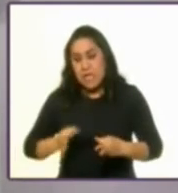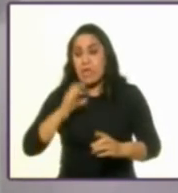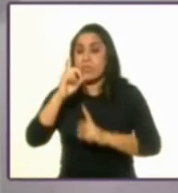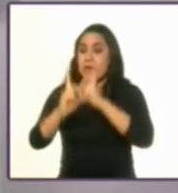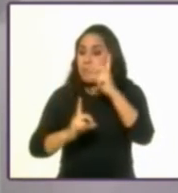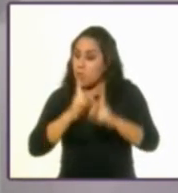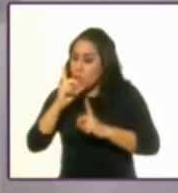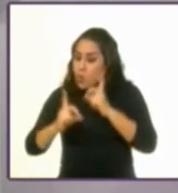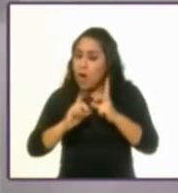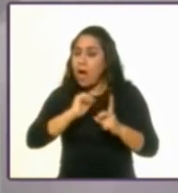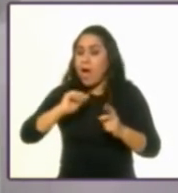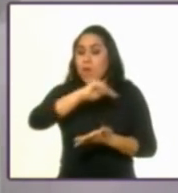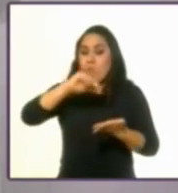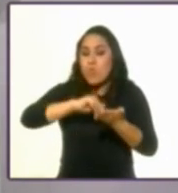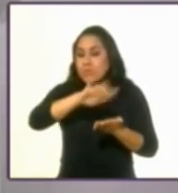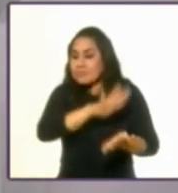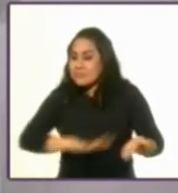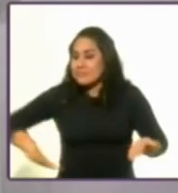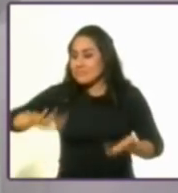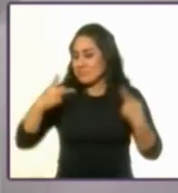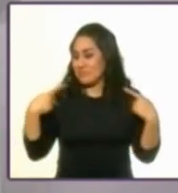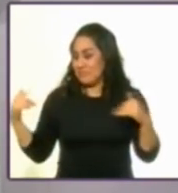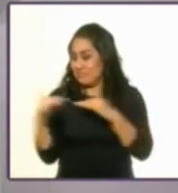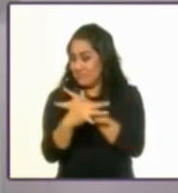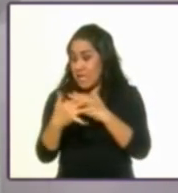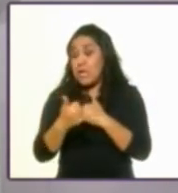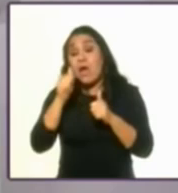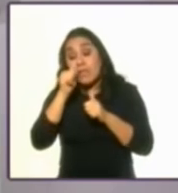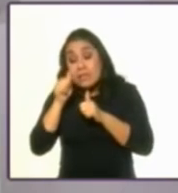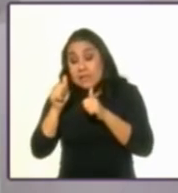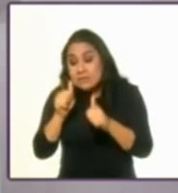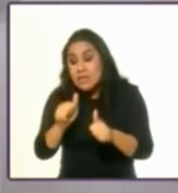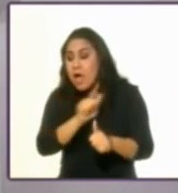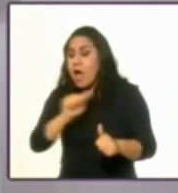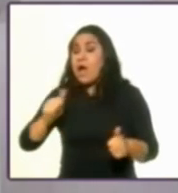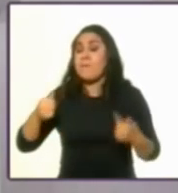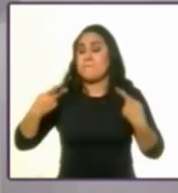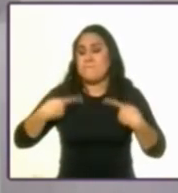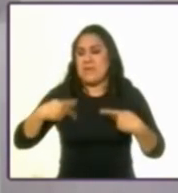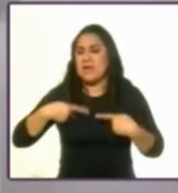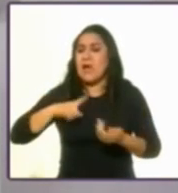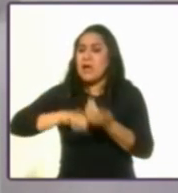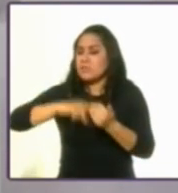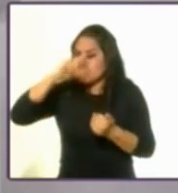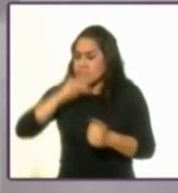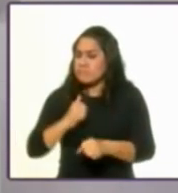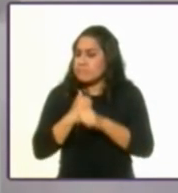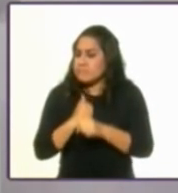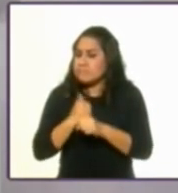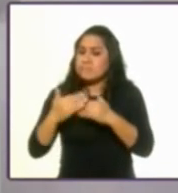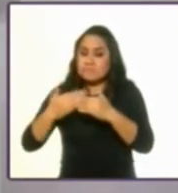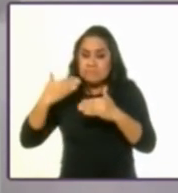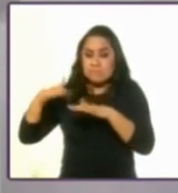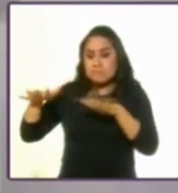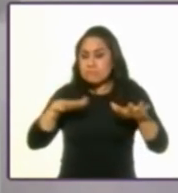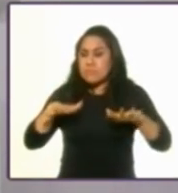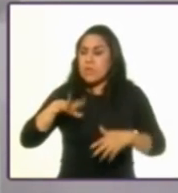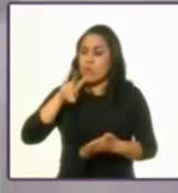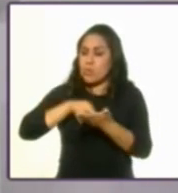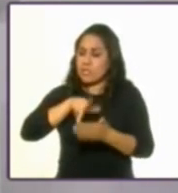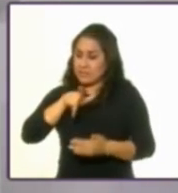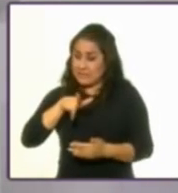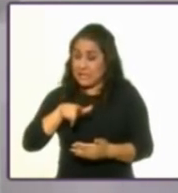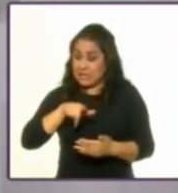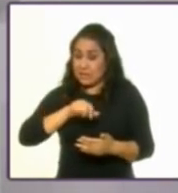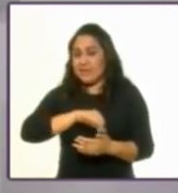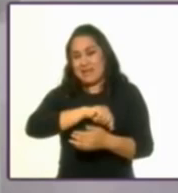rehabilitación de espacios públicos idóneos y atención a las personas damnificadas afectadas por los sismos del 2017 estos